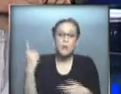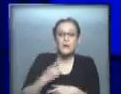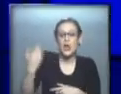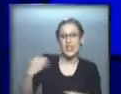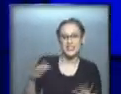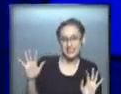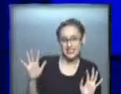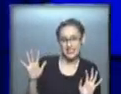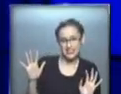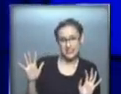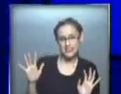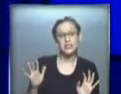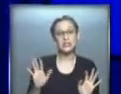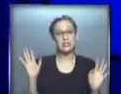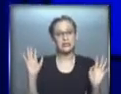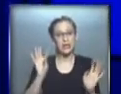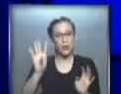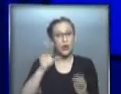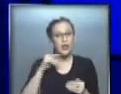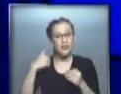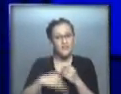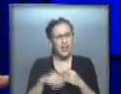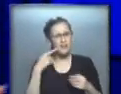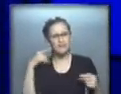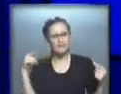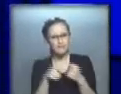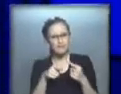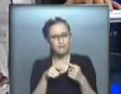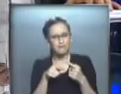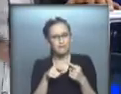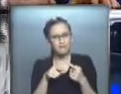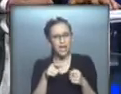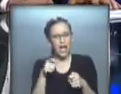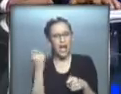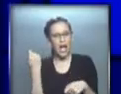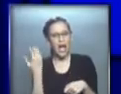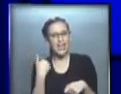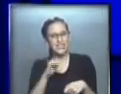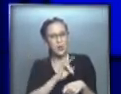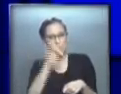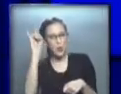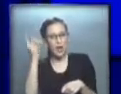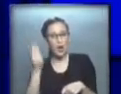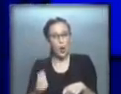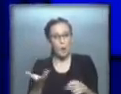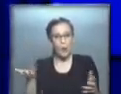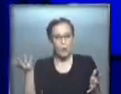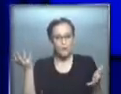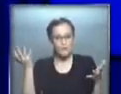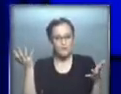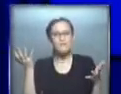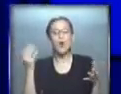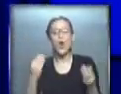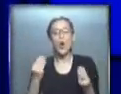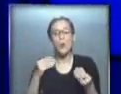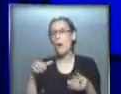quisiera imaginarme lo que va a pasar en cuatro días cuando se enfrente en argentina y uruguay me vas a etnológicas vamos a hacer esa previa o por ejemplo cómo se